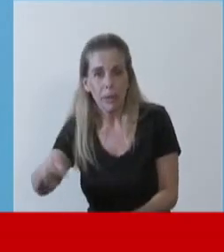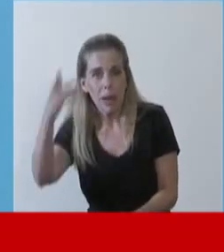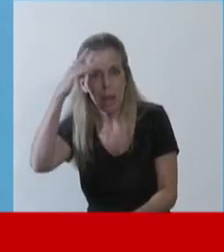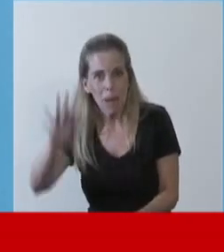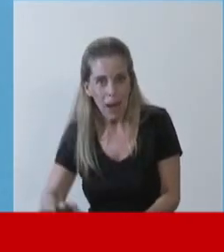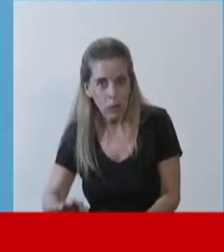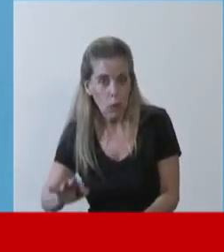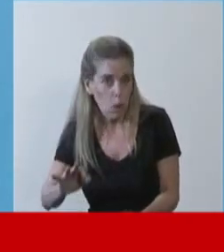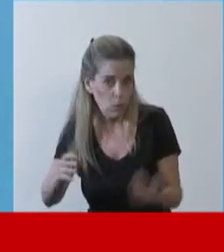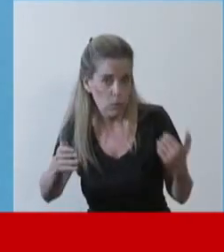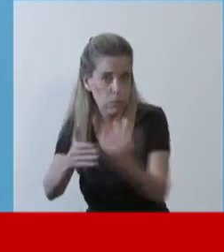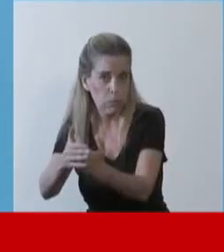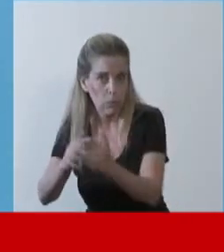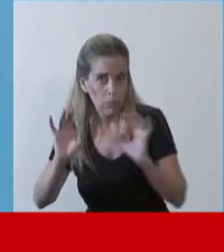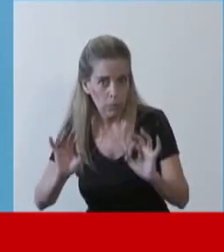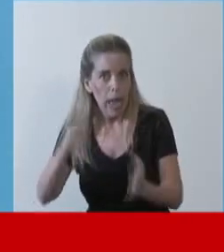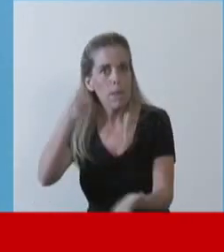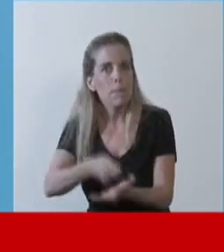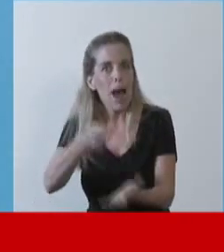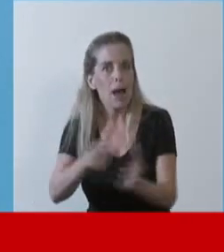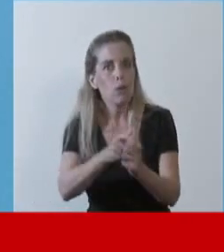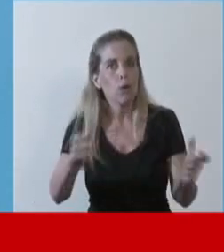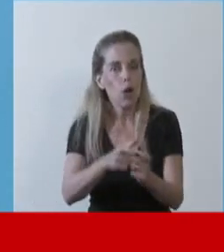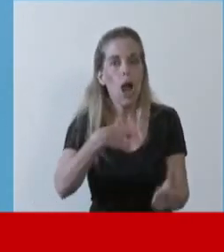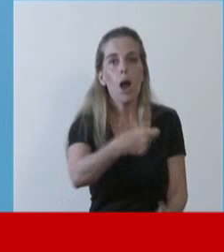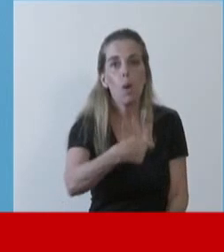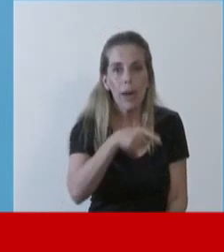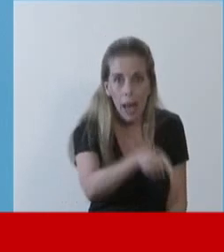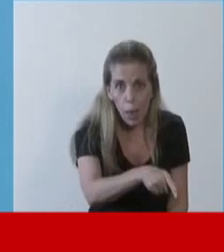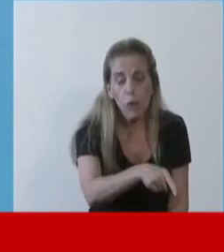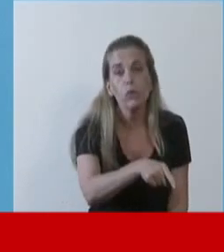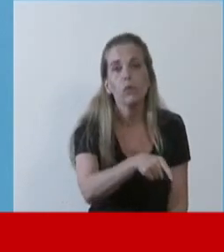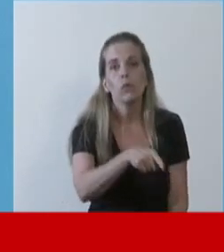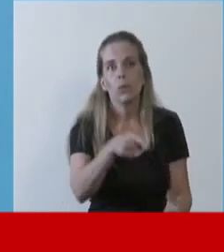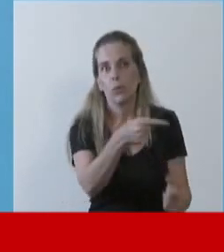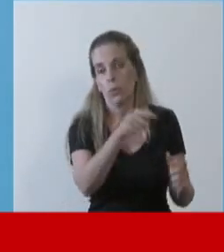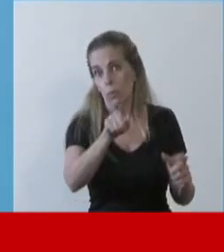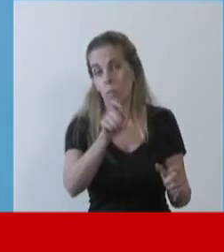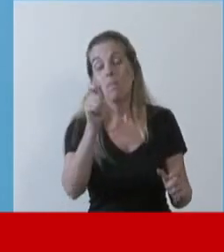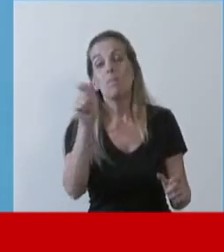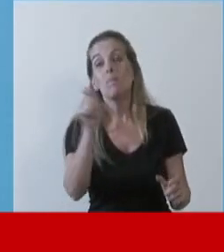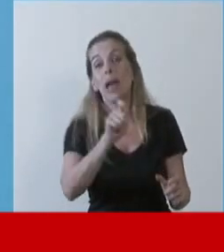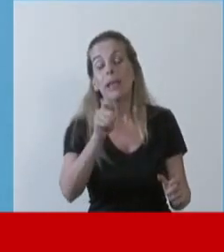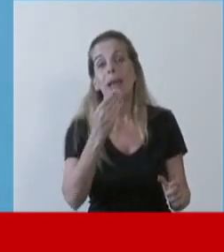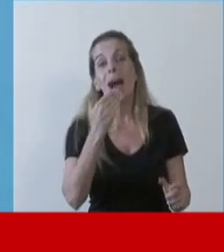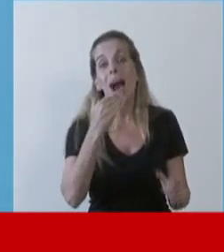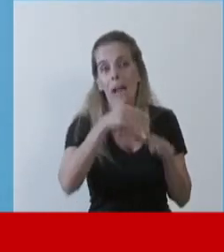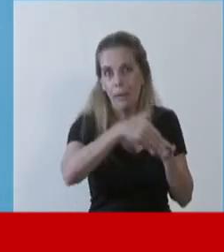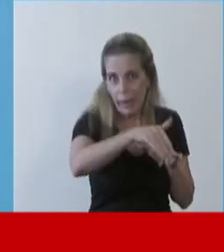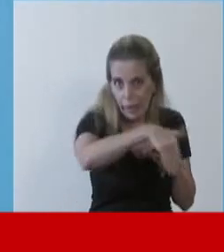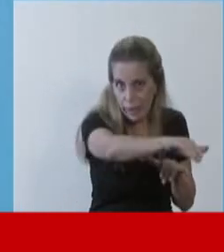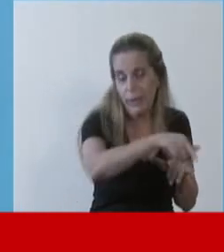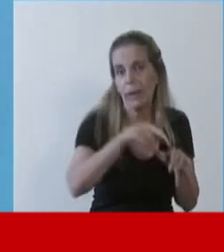marzo. El pago del bono a los jubilados va a ser durante el mes de abril, en el cronograma